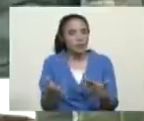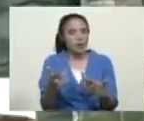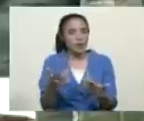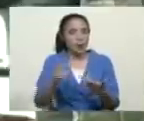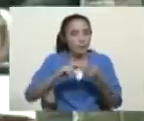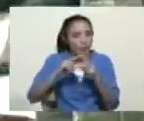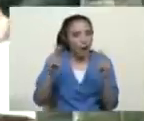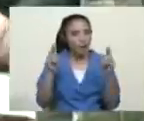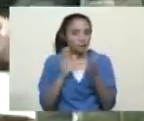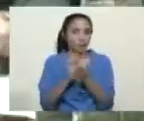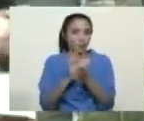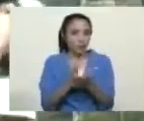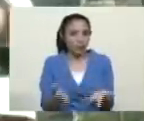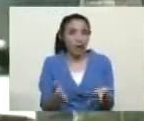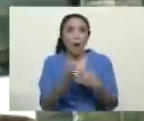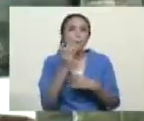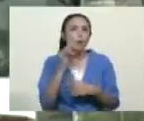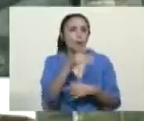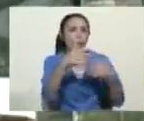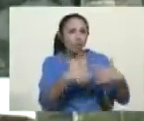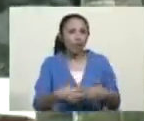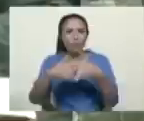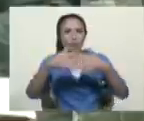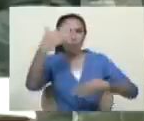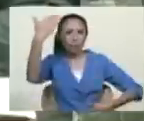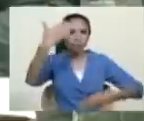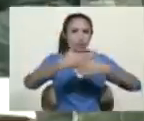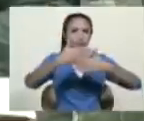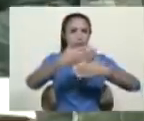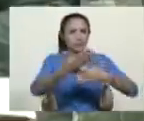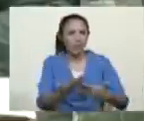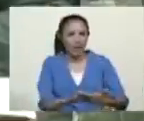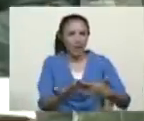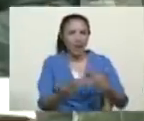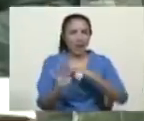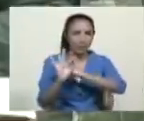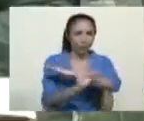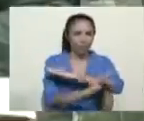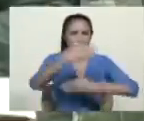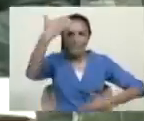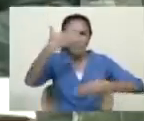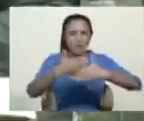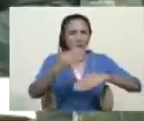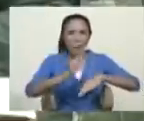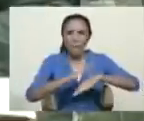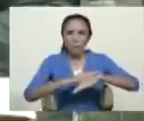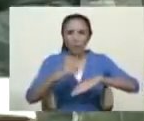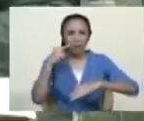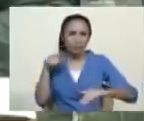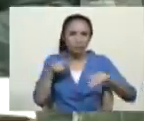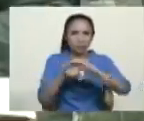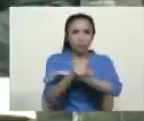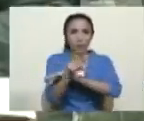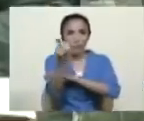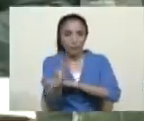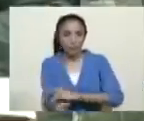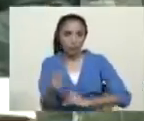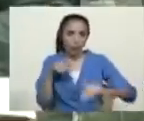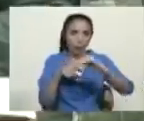construir un muro en la frontera para impedir que se atraviese esta frontera en forma